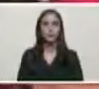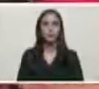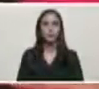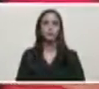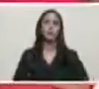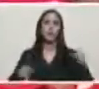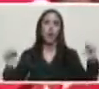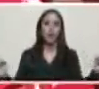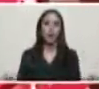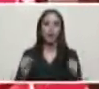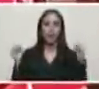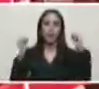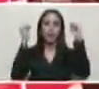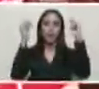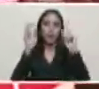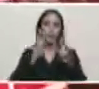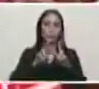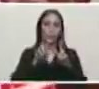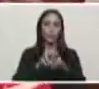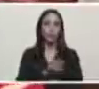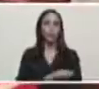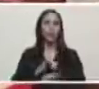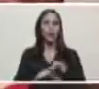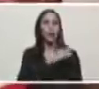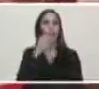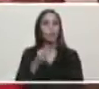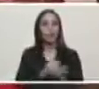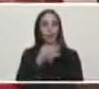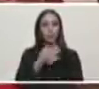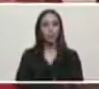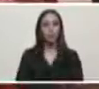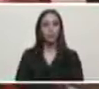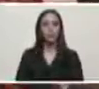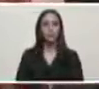nuestra gran misión vivienda Venezuela feliz tarde